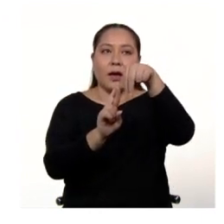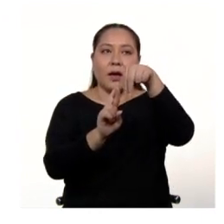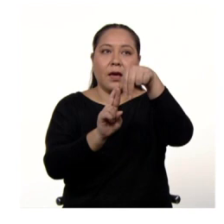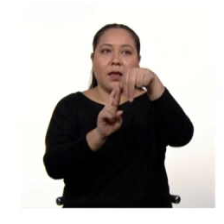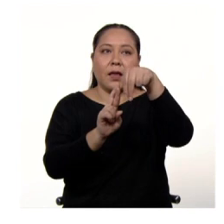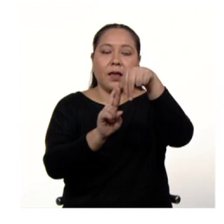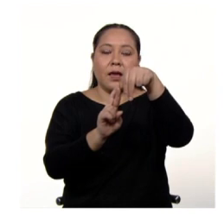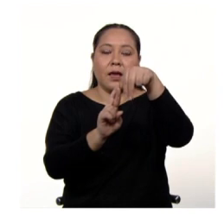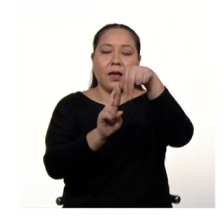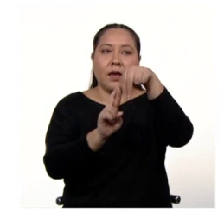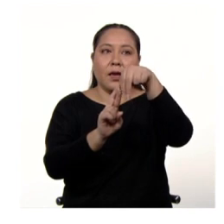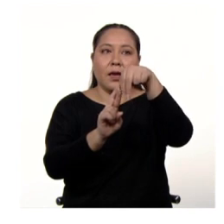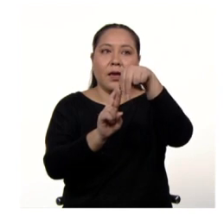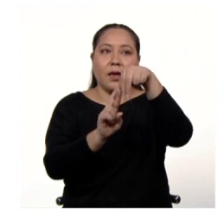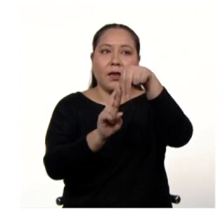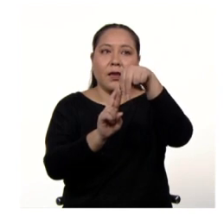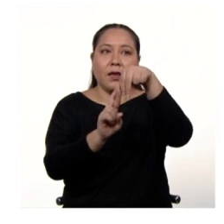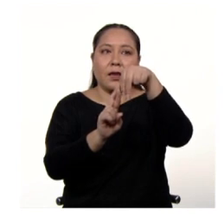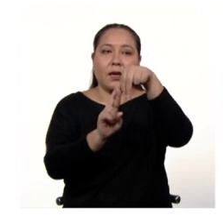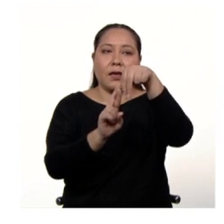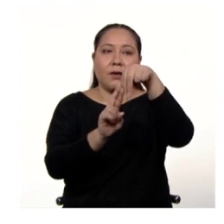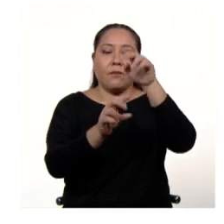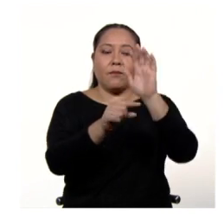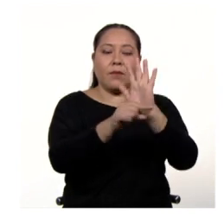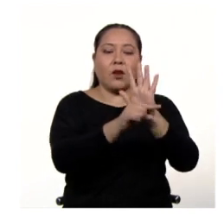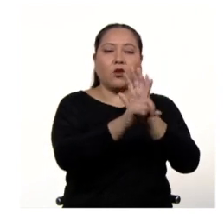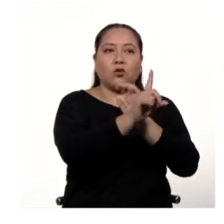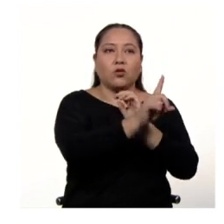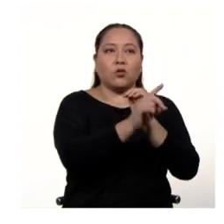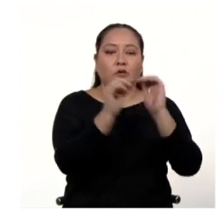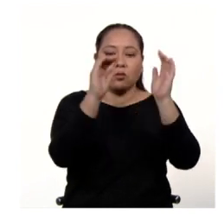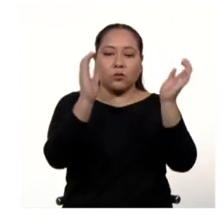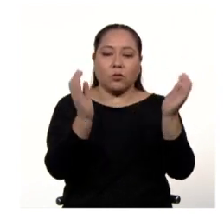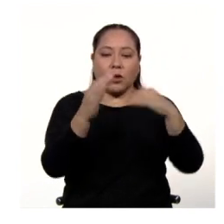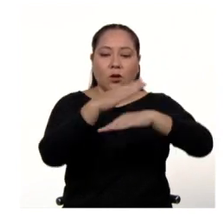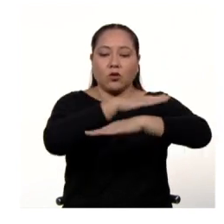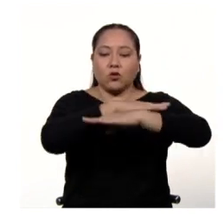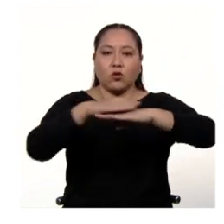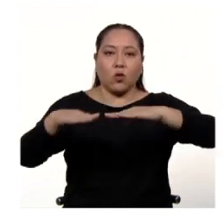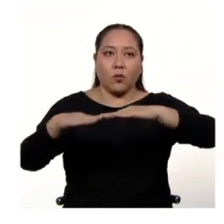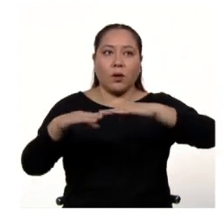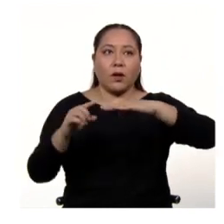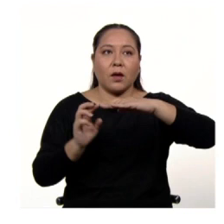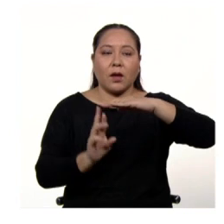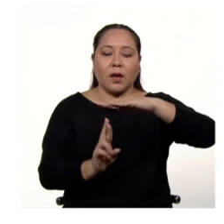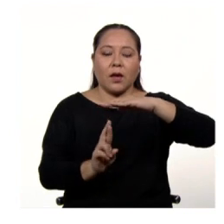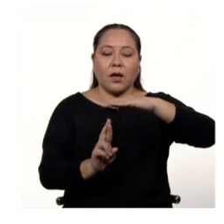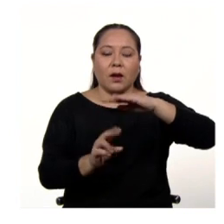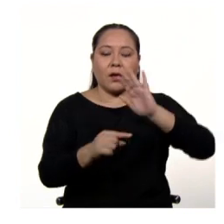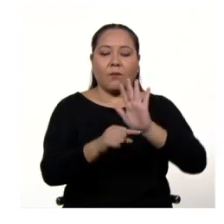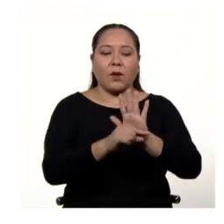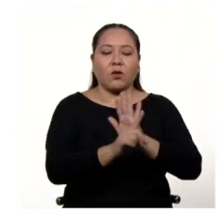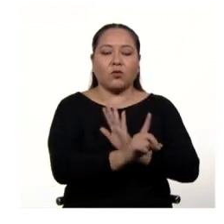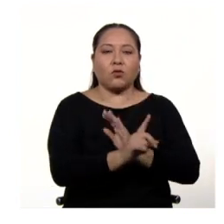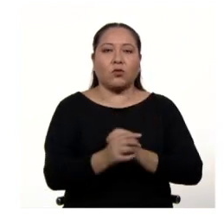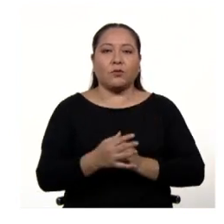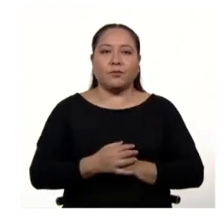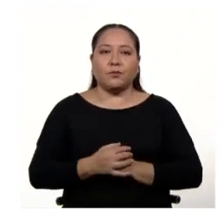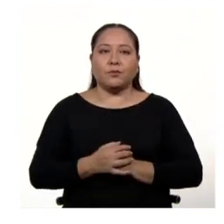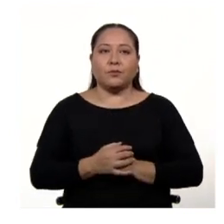R elevada al número de términos n-1 entre la sustracción de la razón